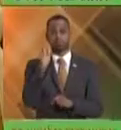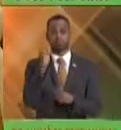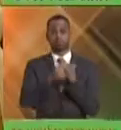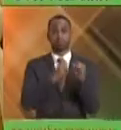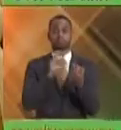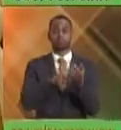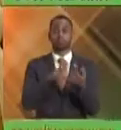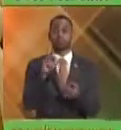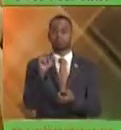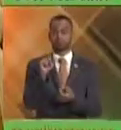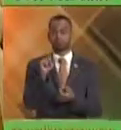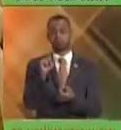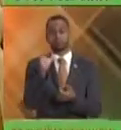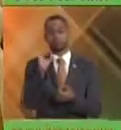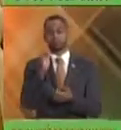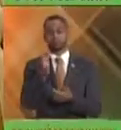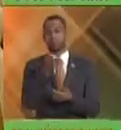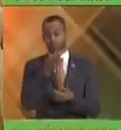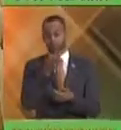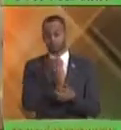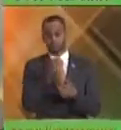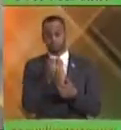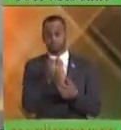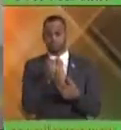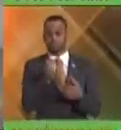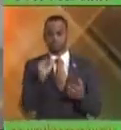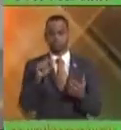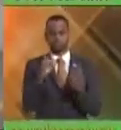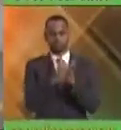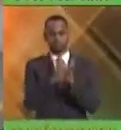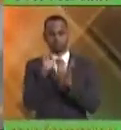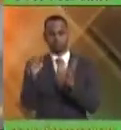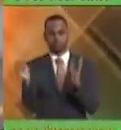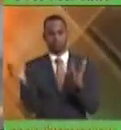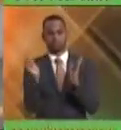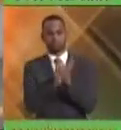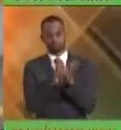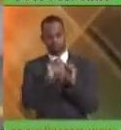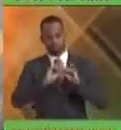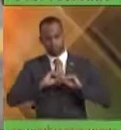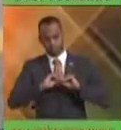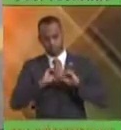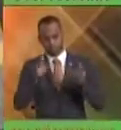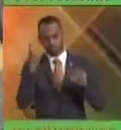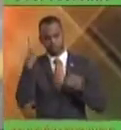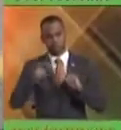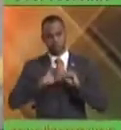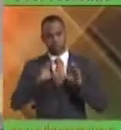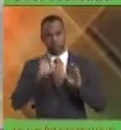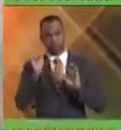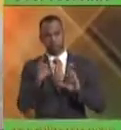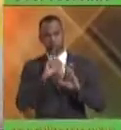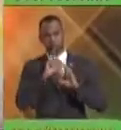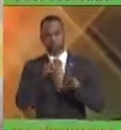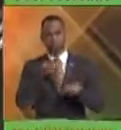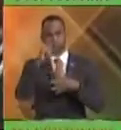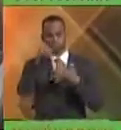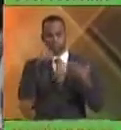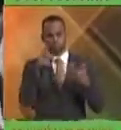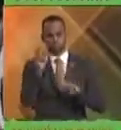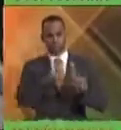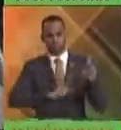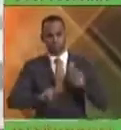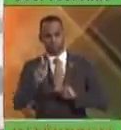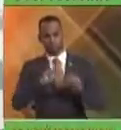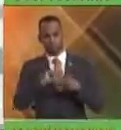2020 entonces el tema discapacidad tiene que aparecer de manera clara para poder dar respuesta a las necesidades de una población